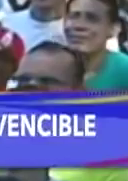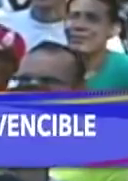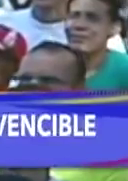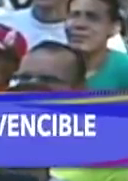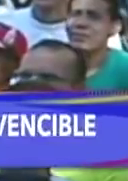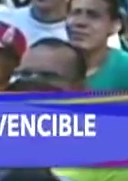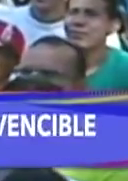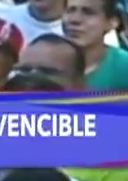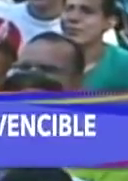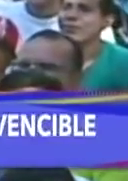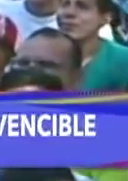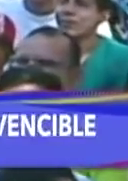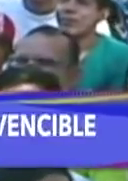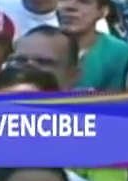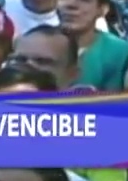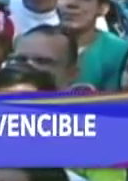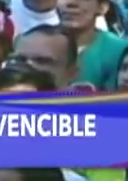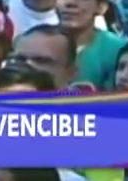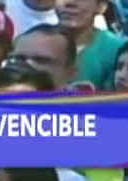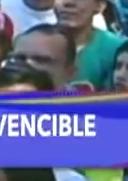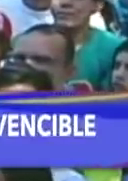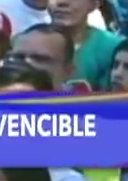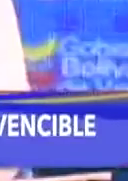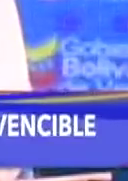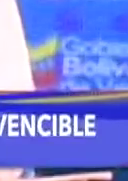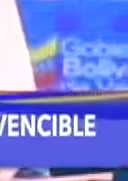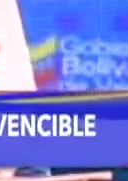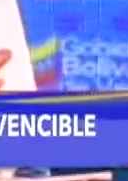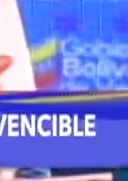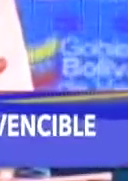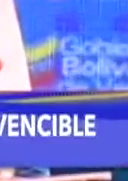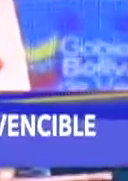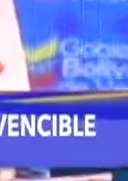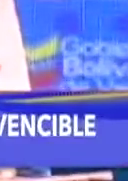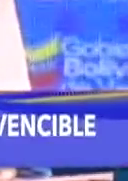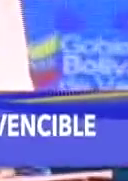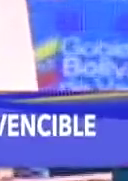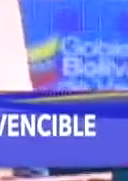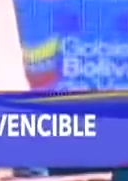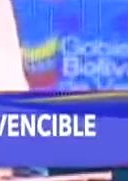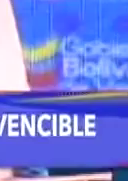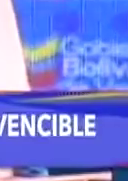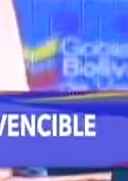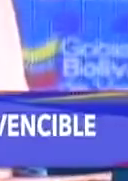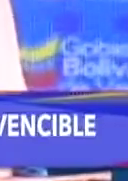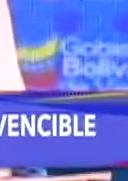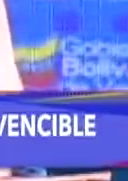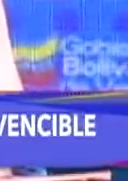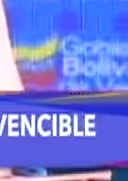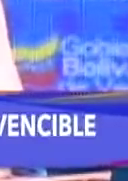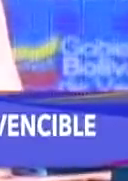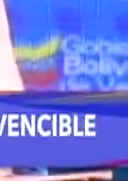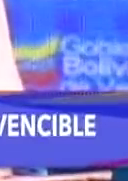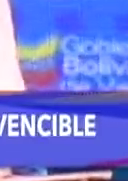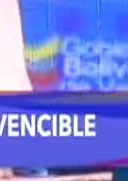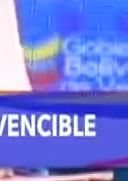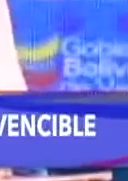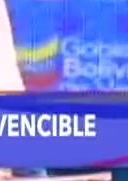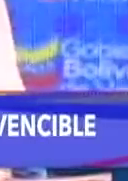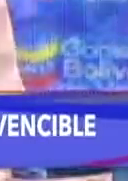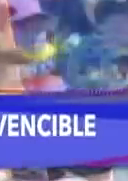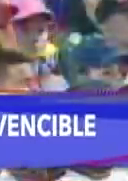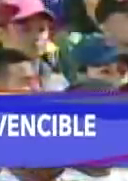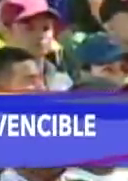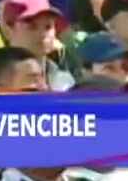Felicidad, juventud. Felicidades. Felicidades a toda la juventud venezolana desde la Plaza Bolívar de